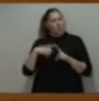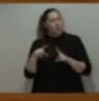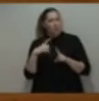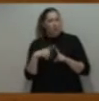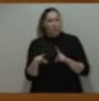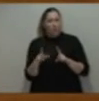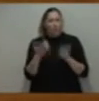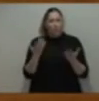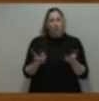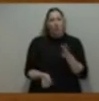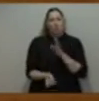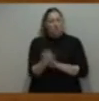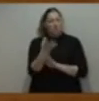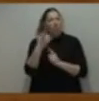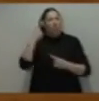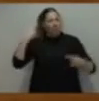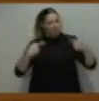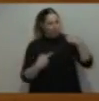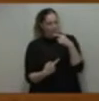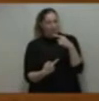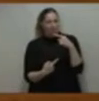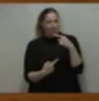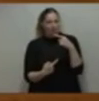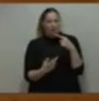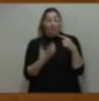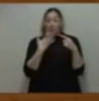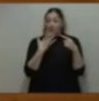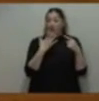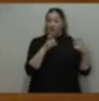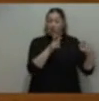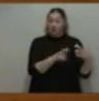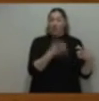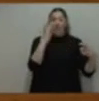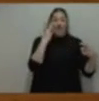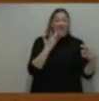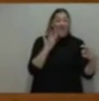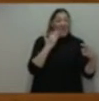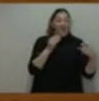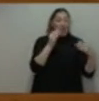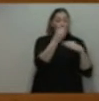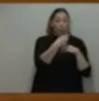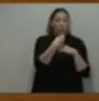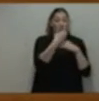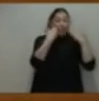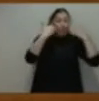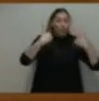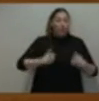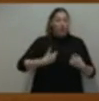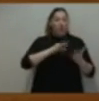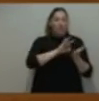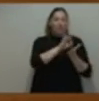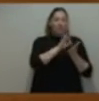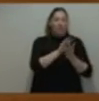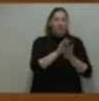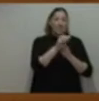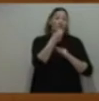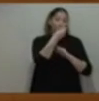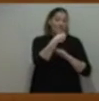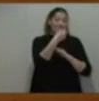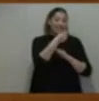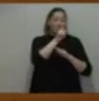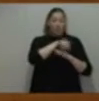daban mayoritariamente estas diferencias, en todo lo que tiene que ver con higiene, cuidado corporal y servicios estéticos. Son